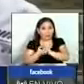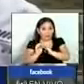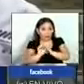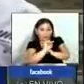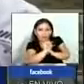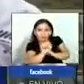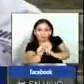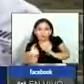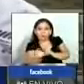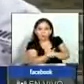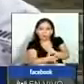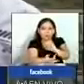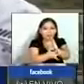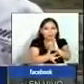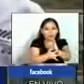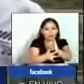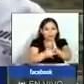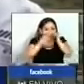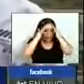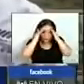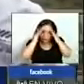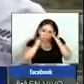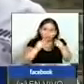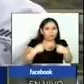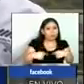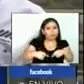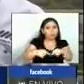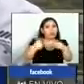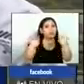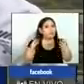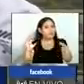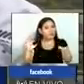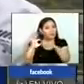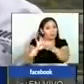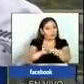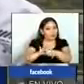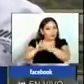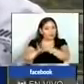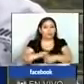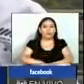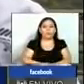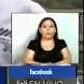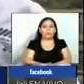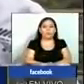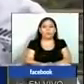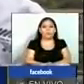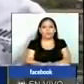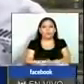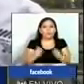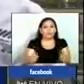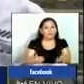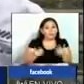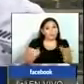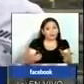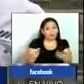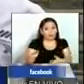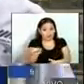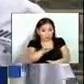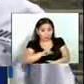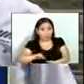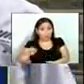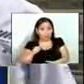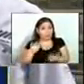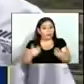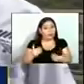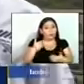Equipo técnico Permanentemente Hemos coordinado Con ellos También Las formas De darle El seguimiento De tal forma Que esto Forma parte De